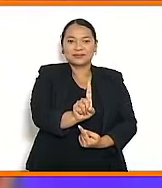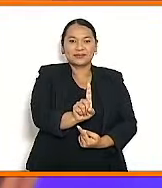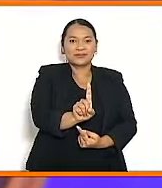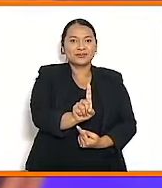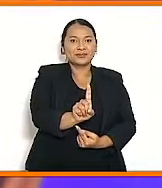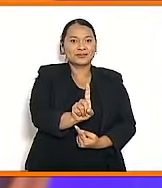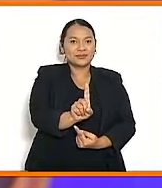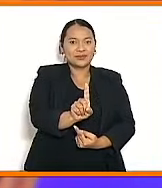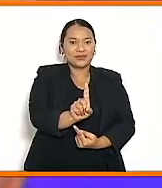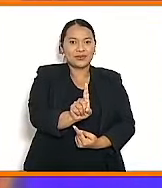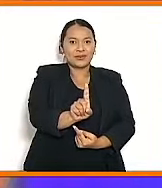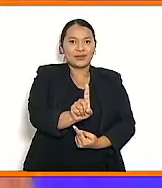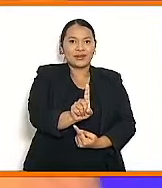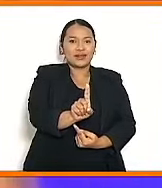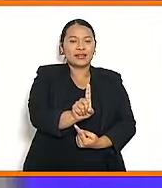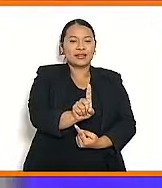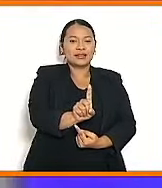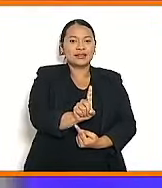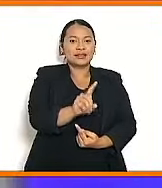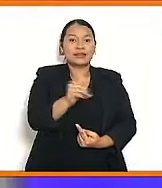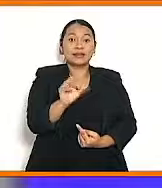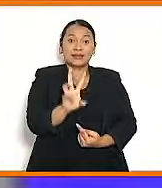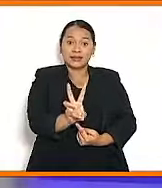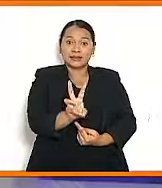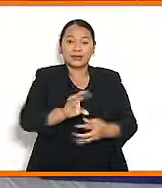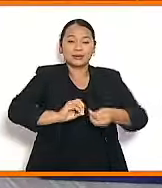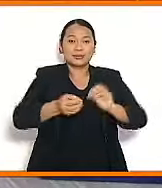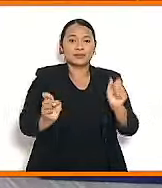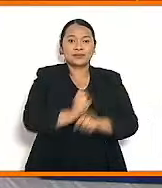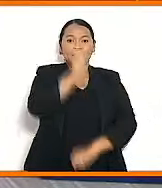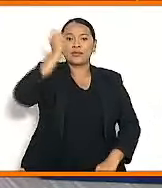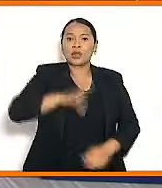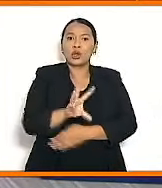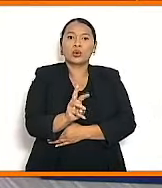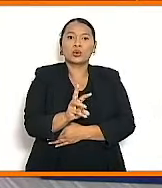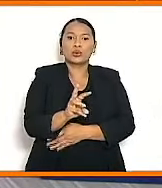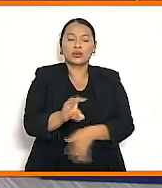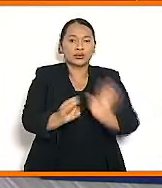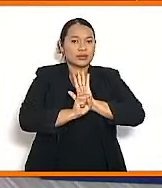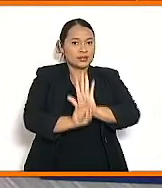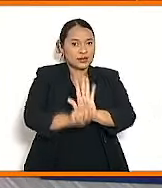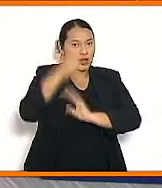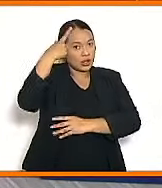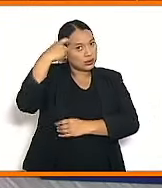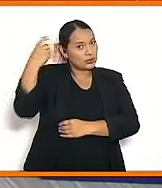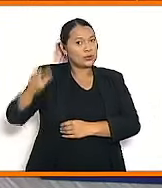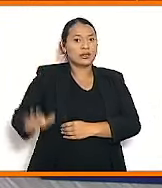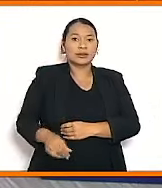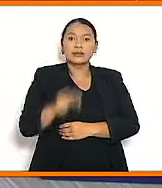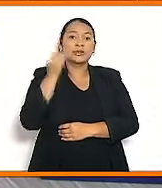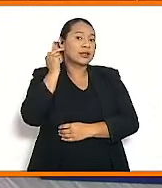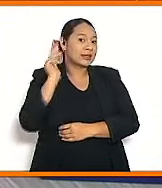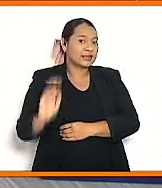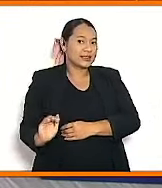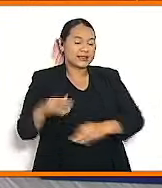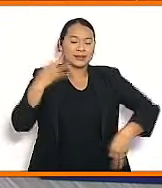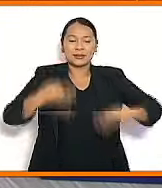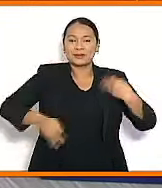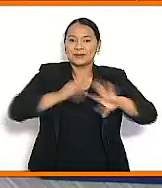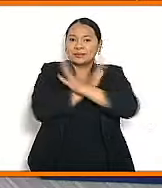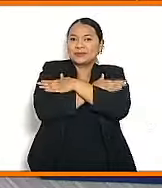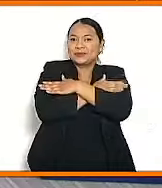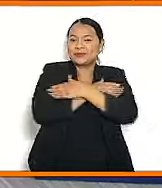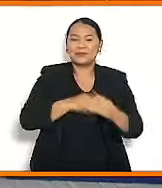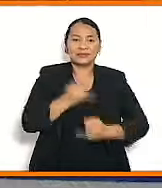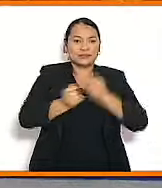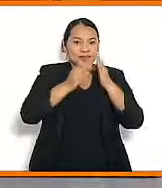dígito. El 6, número ganador 16 con su símbolo de sueños niña. Felicidades. Y si eres